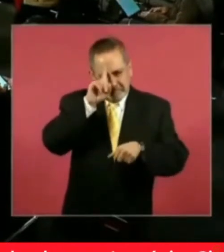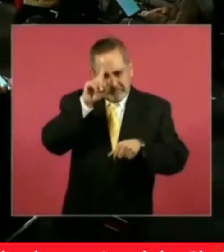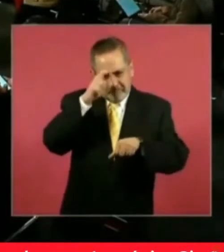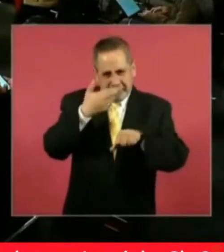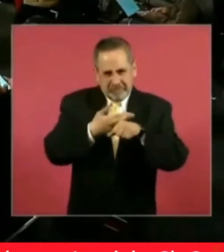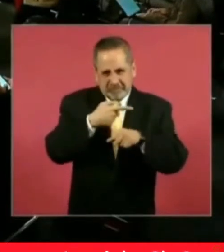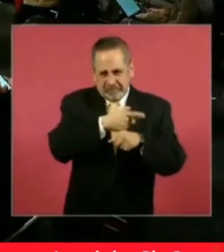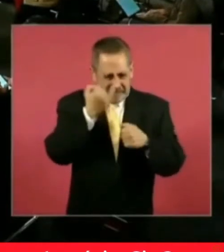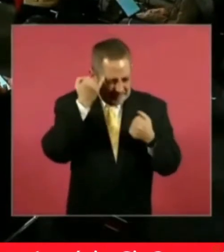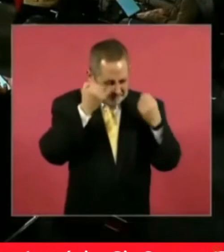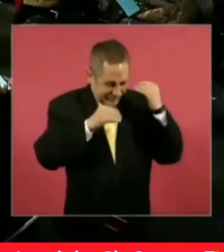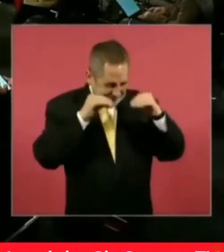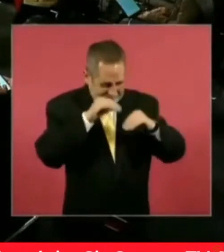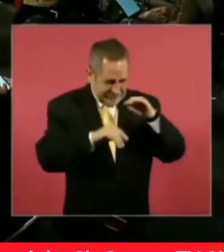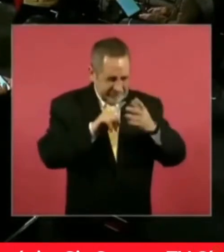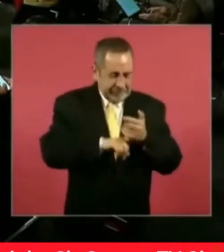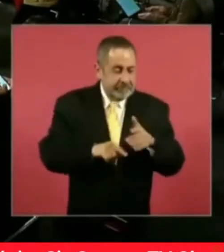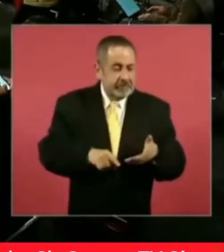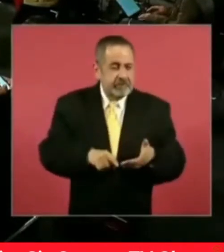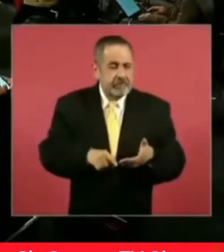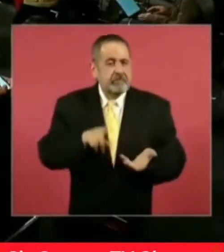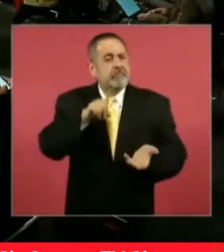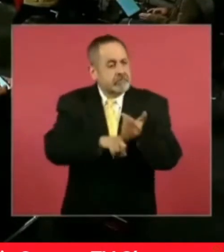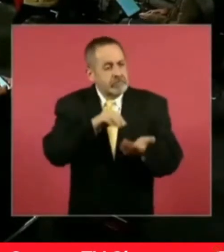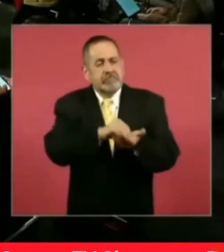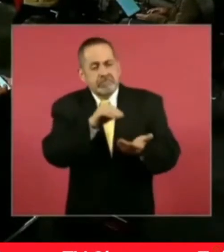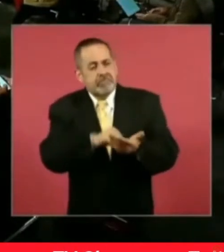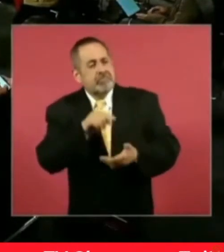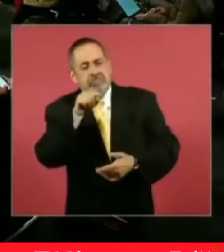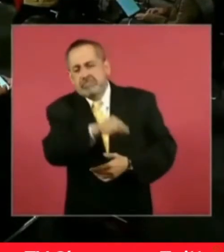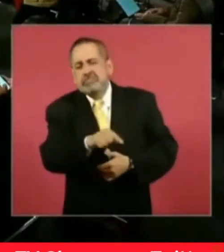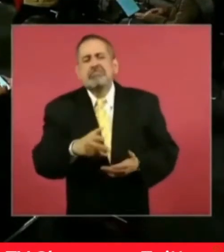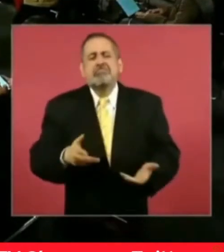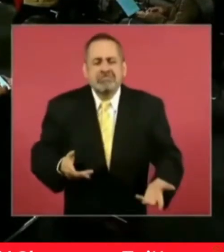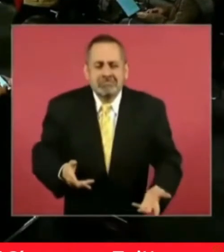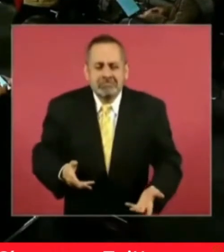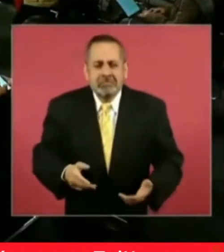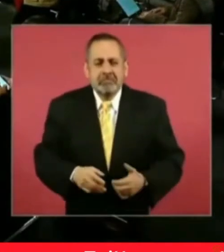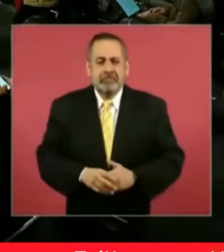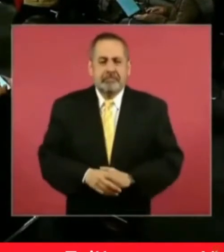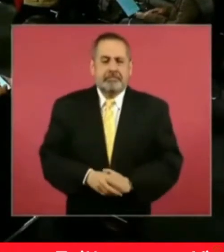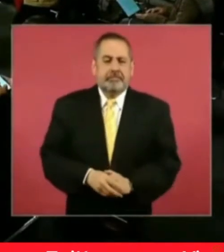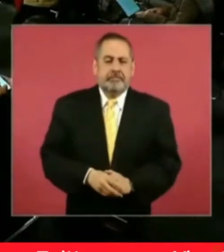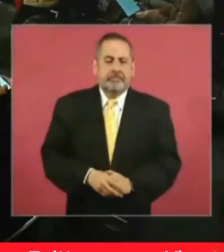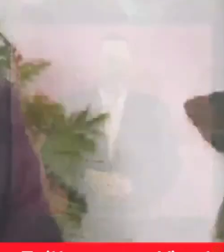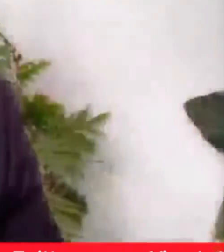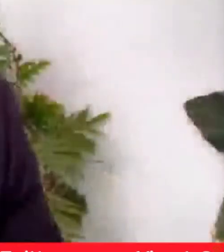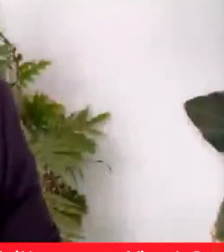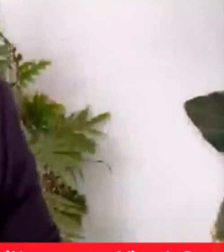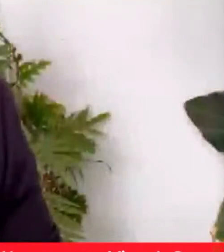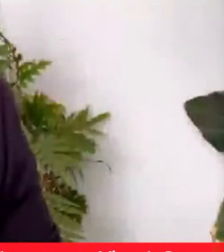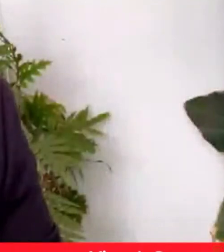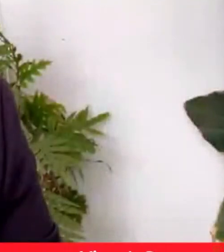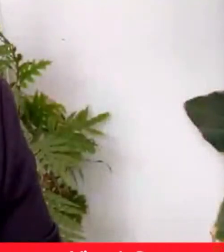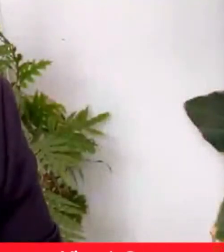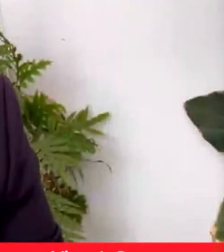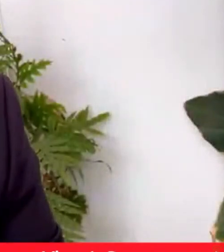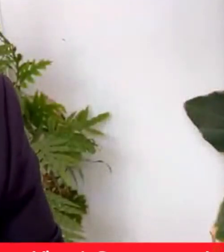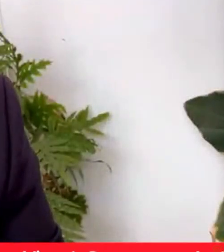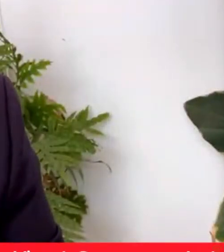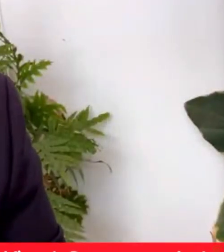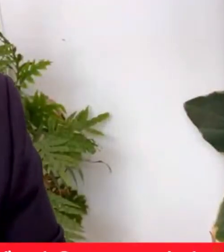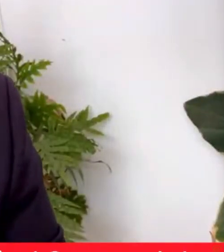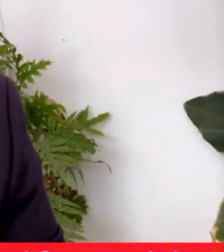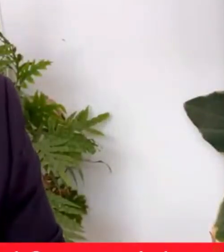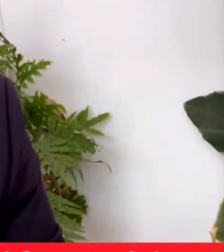tramó todo, ahí está. ¿Se van a inconformar, presidente? Se refiere a Claudia Zavala,